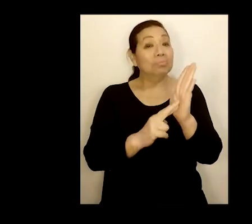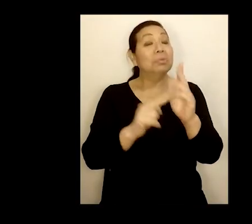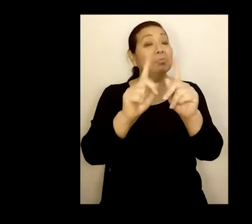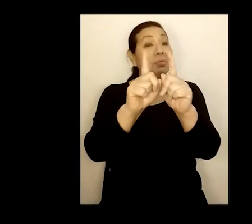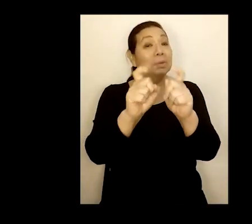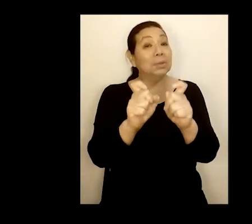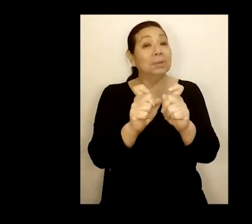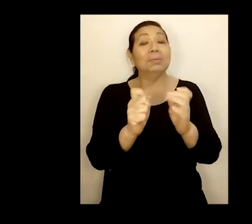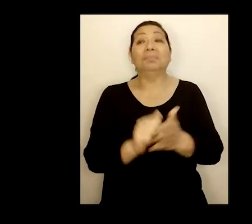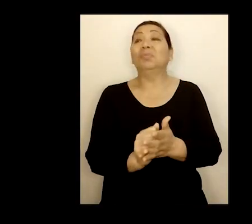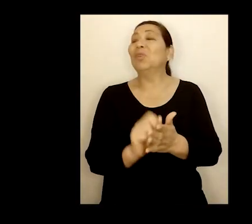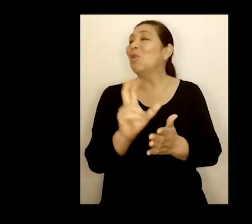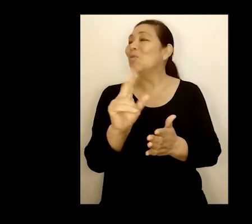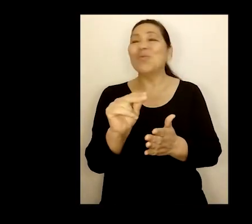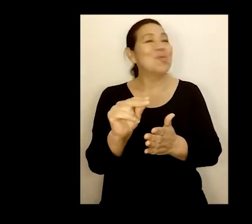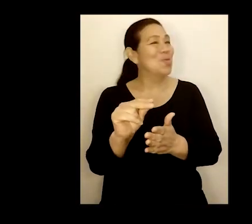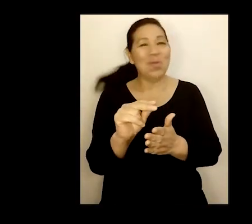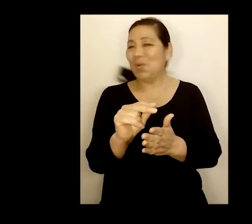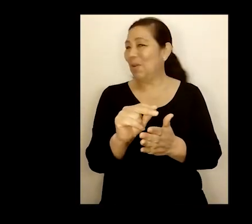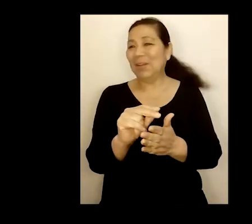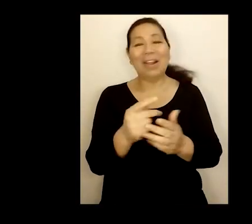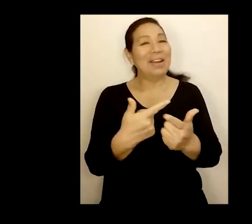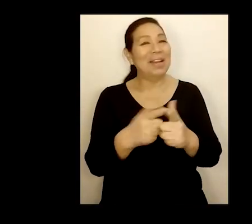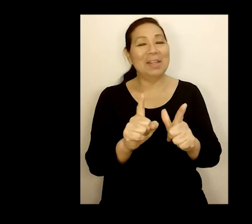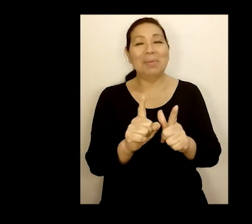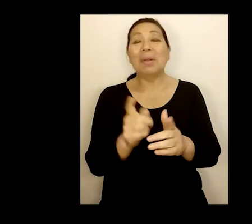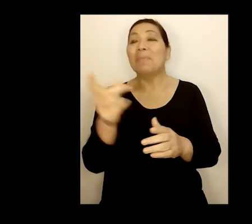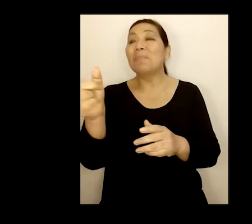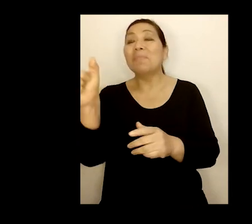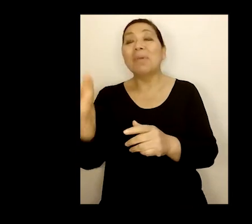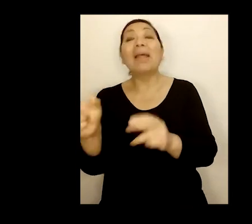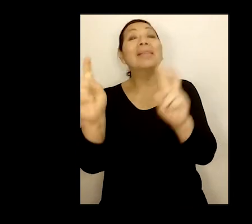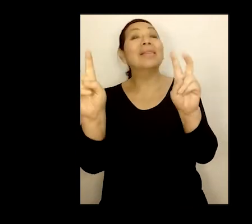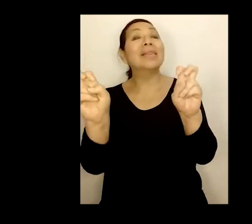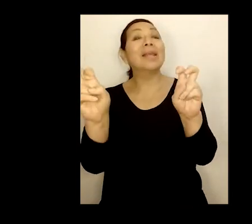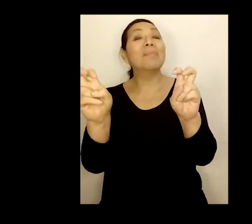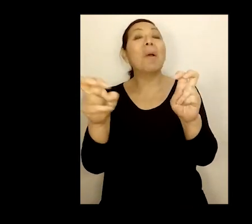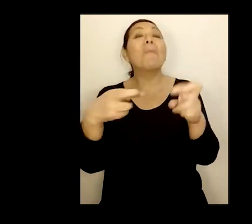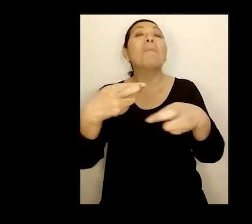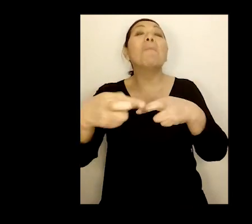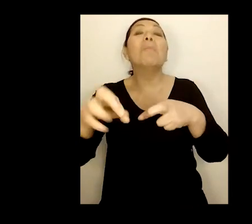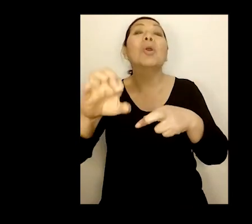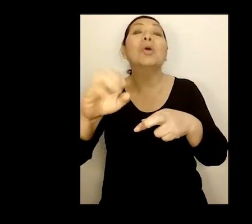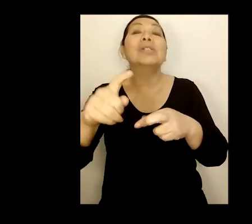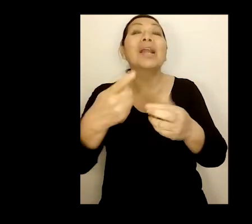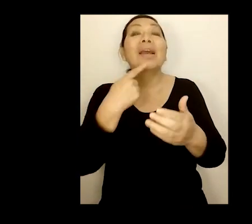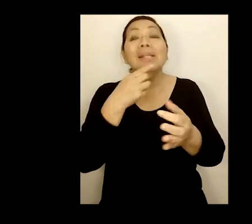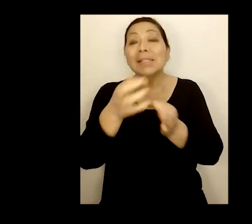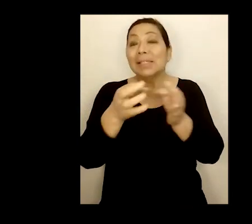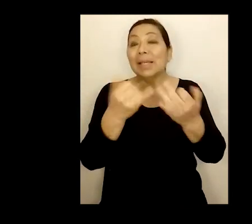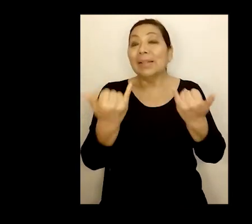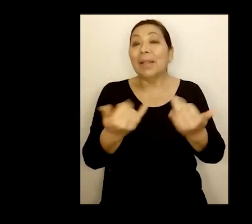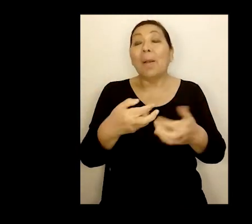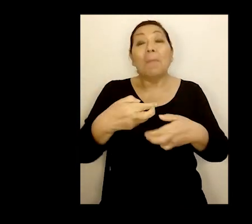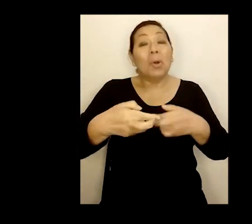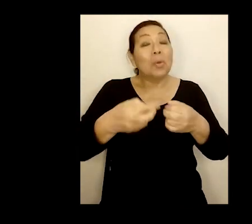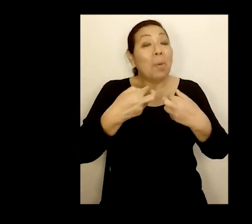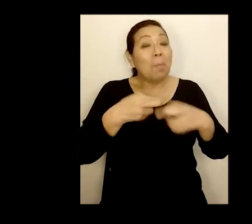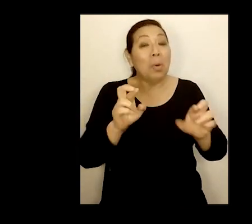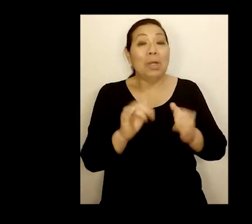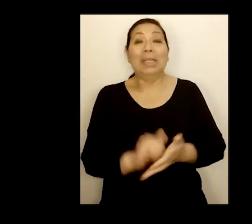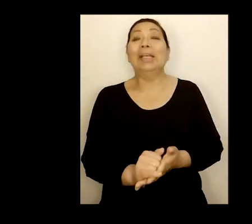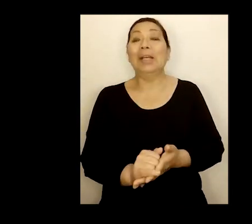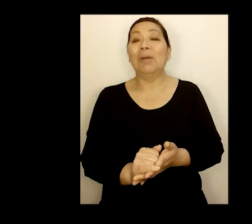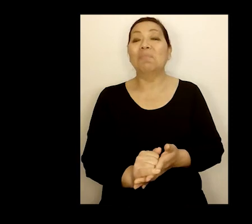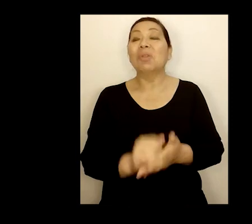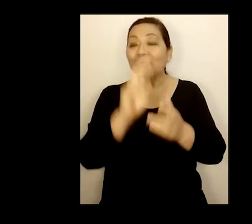sido cuestionadas en la vía ordinaria no inciden respecto a la libertad del beneficiario, son temas netamente procesales. Por esos argumentos, esta Procuraduría Pública,